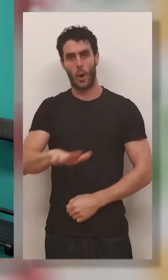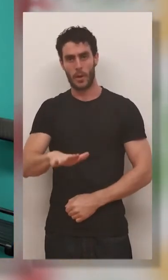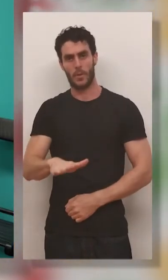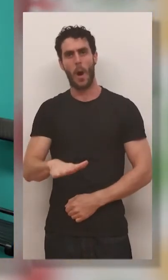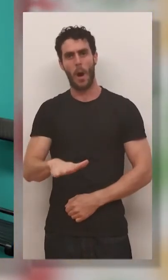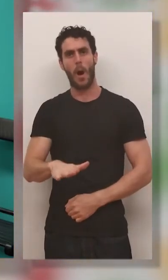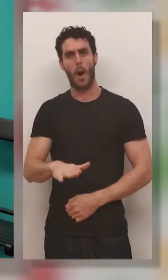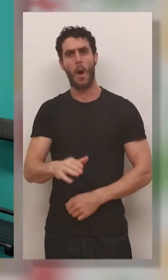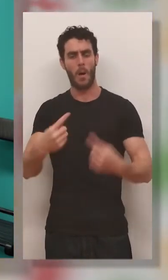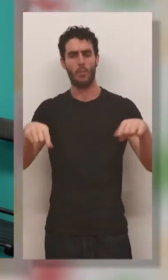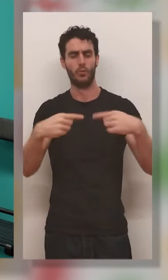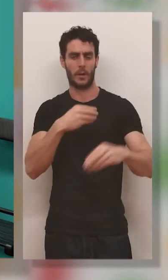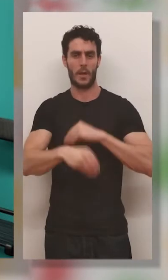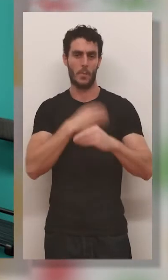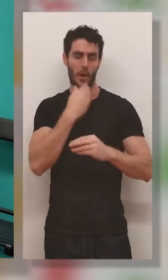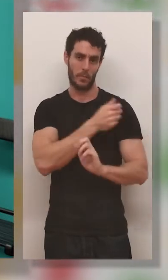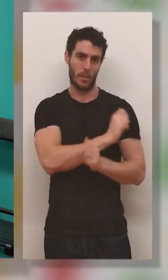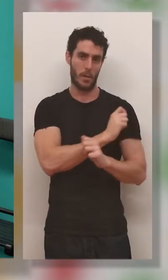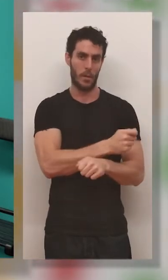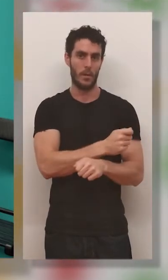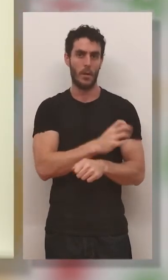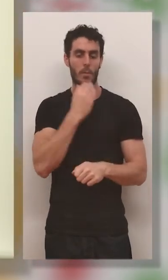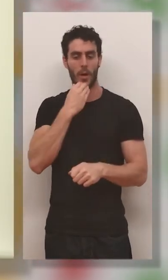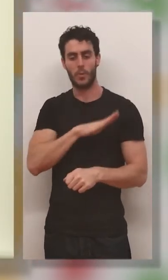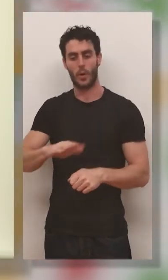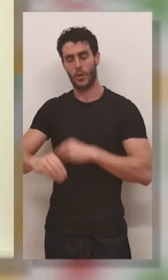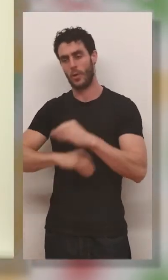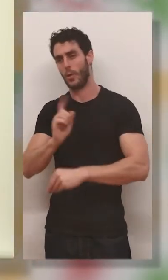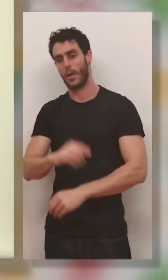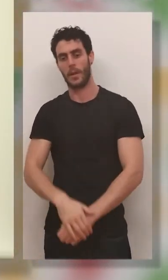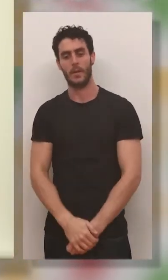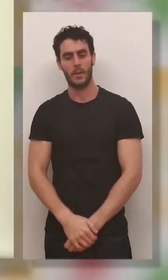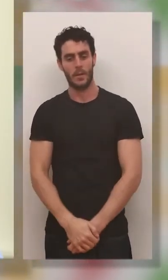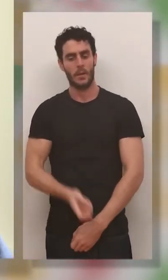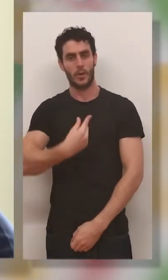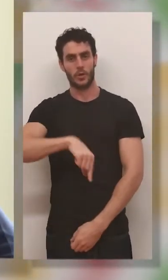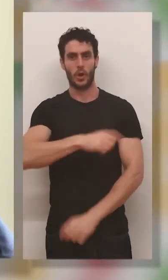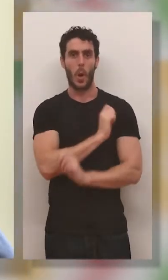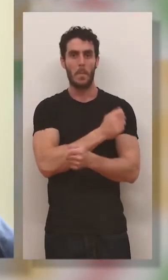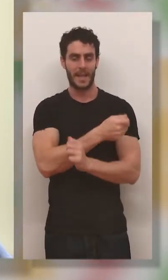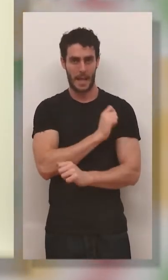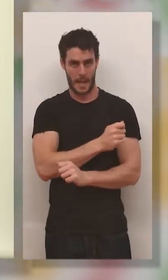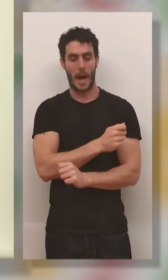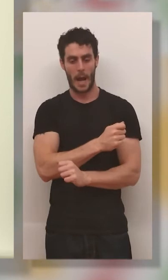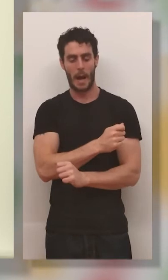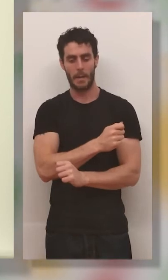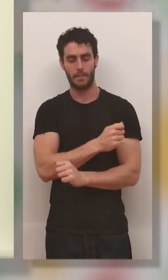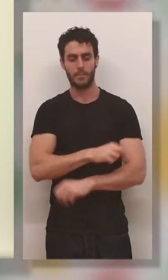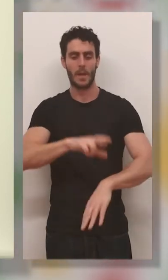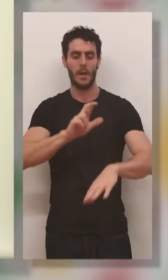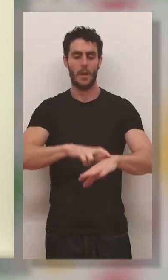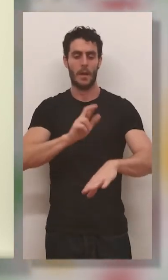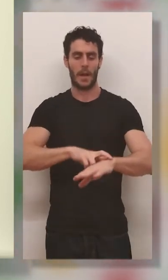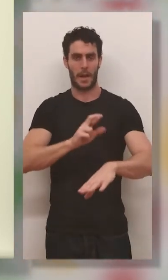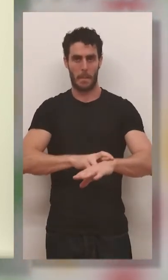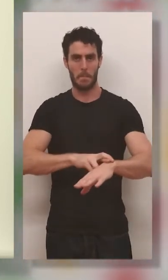hacen un instrumento, como puede ser la batería, a los niños que en este caso no. Tocamos la batería, ritmos